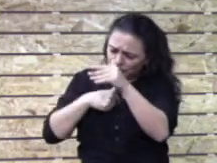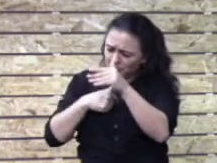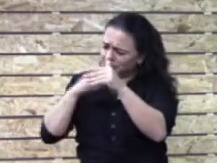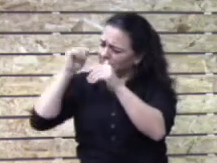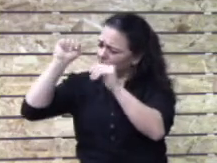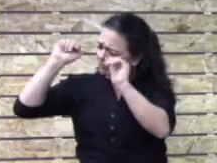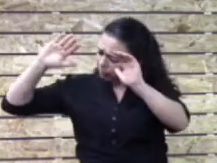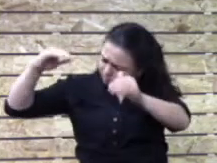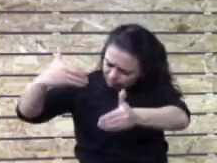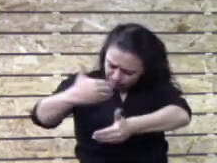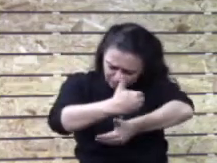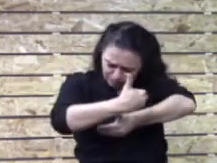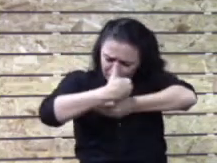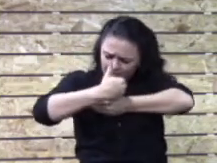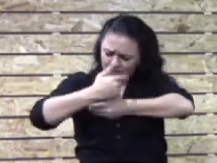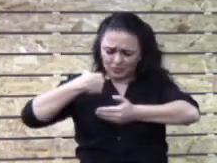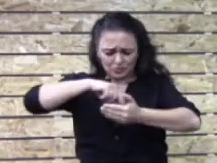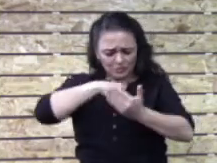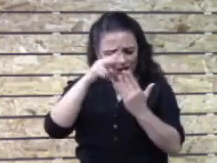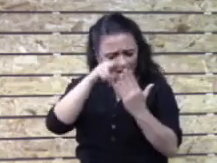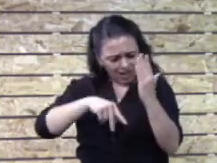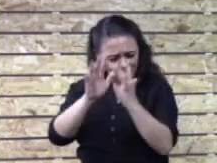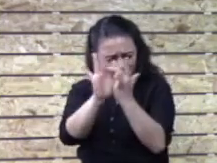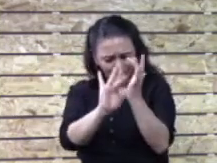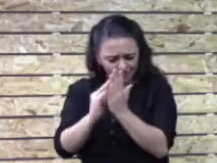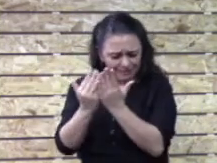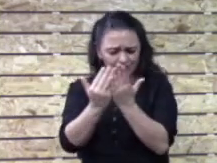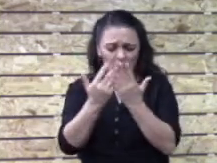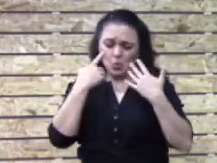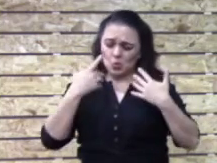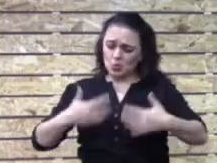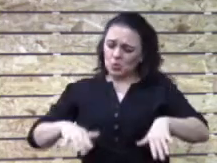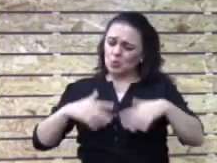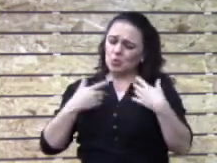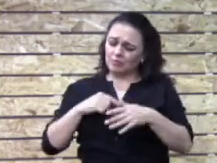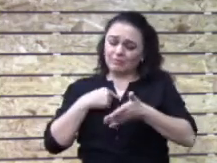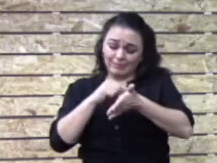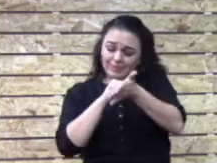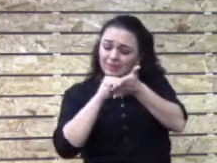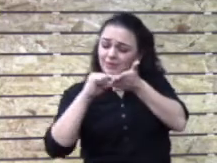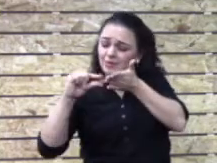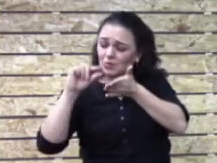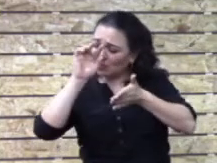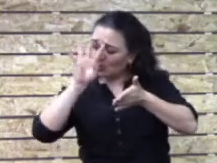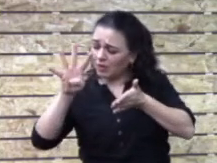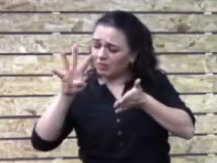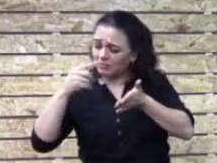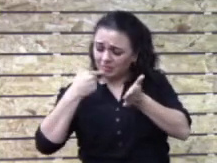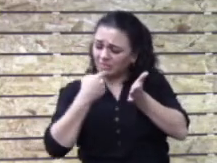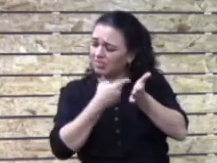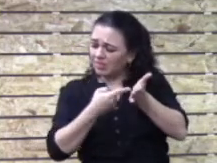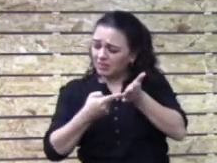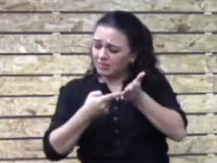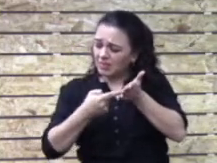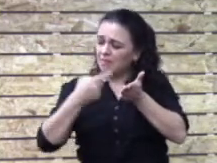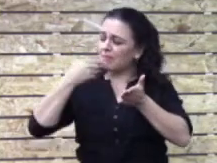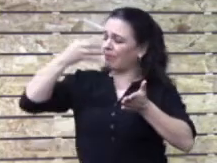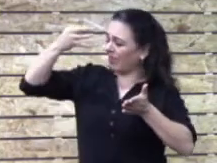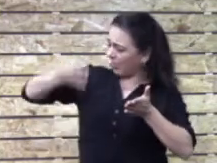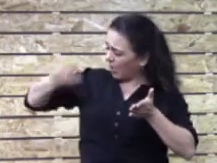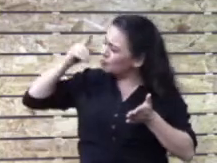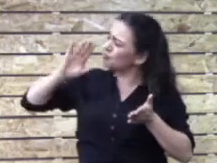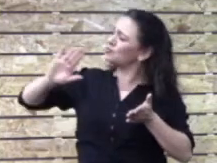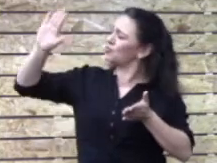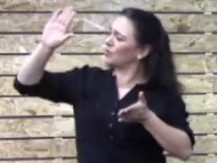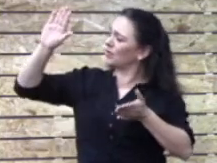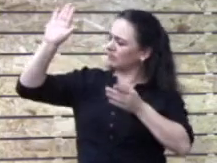revelación, de tu santa palabra. Especialmente cuando en el verso 4 nos dices: su verdad será tu escudo y